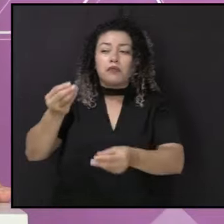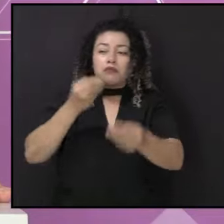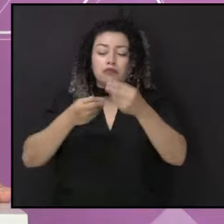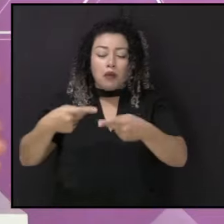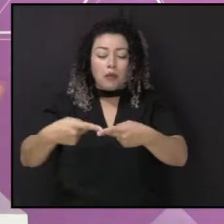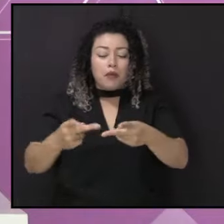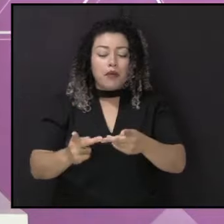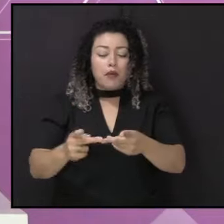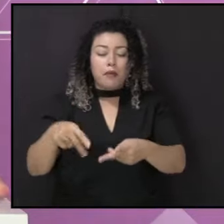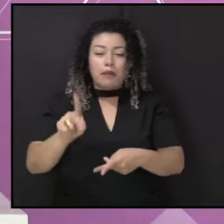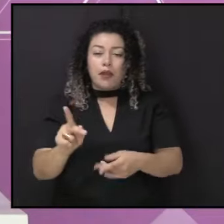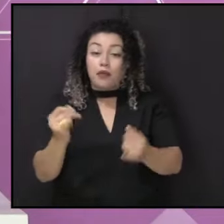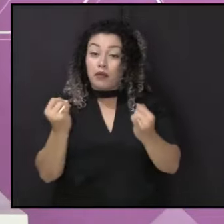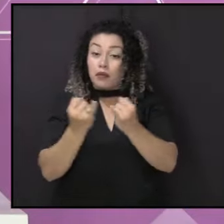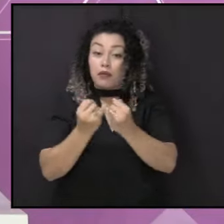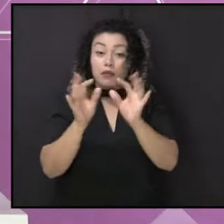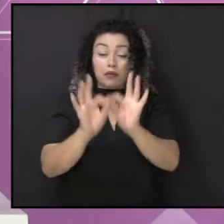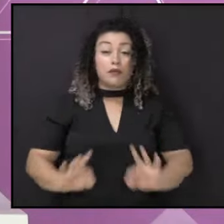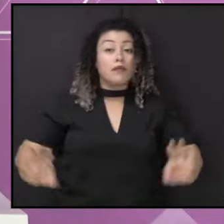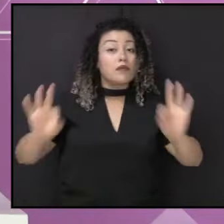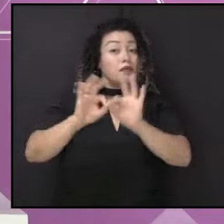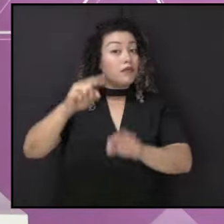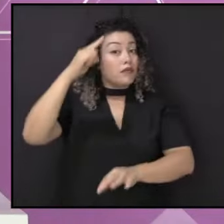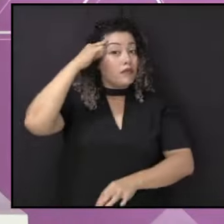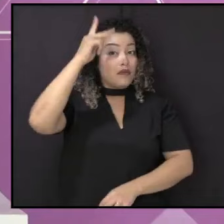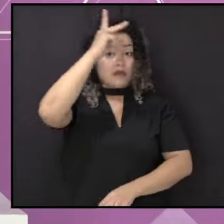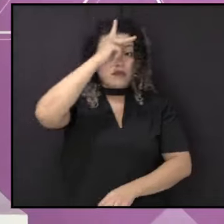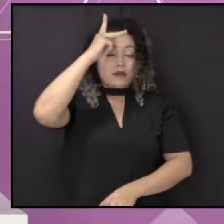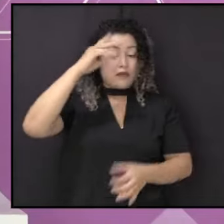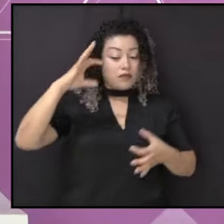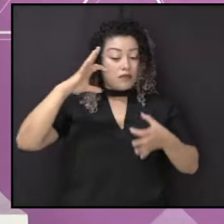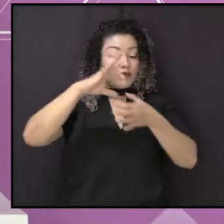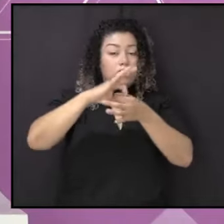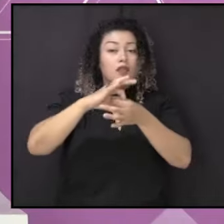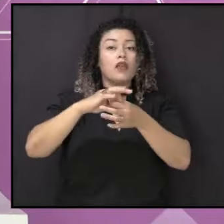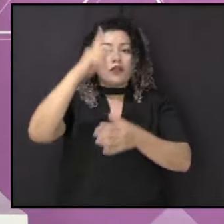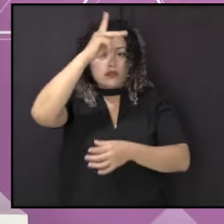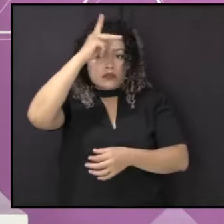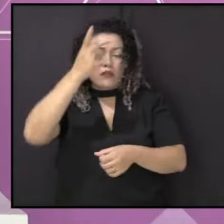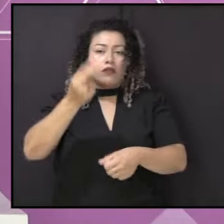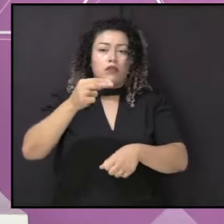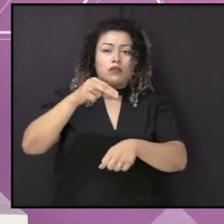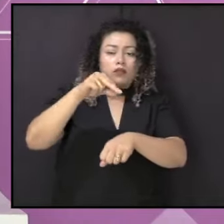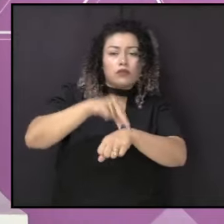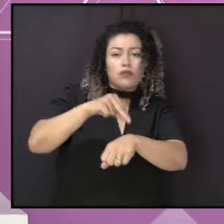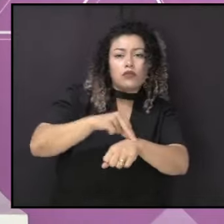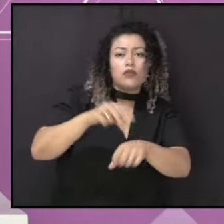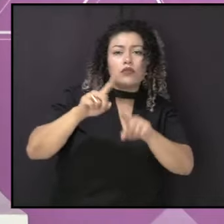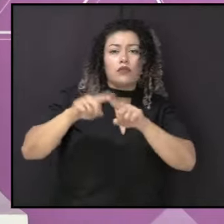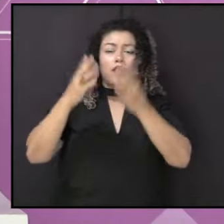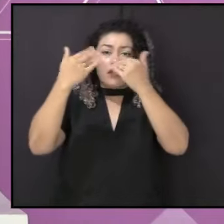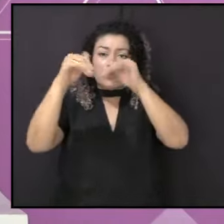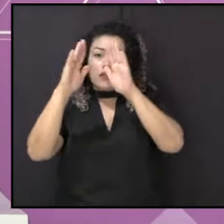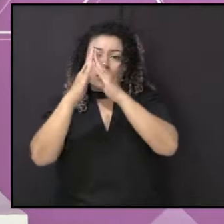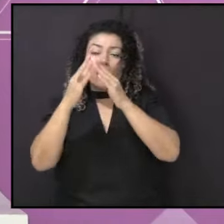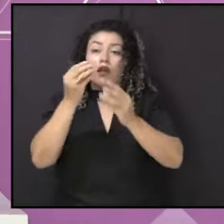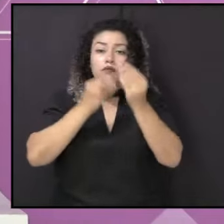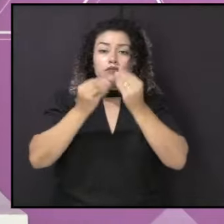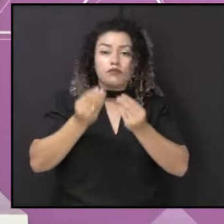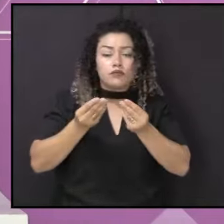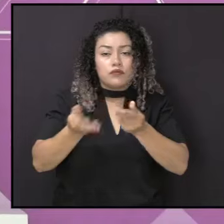salud mental. Por ello, atenderlos médicamente, psicólogos permanentes, un techo digno, comida